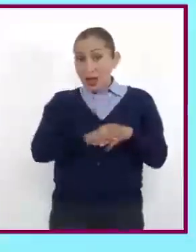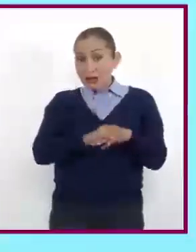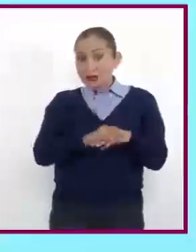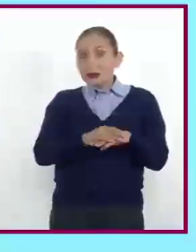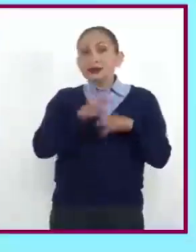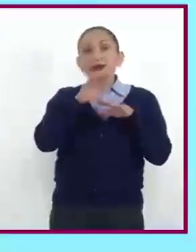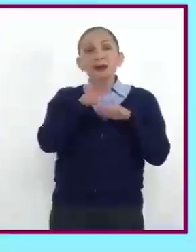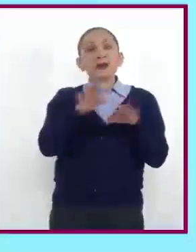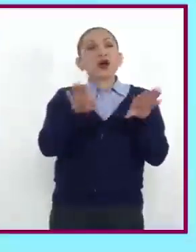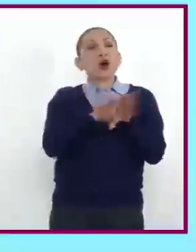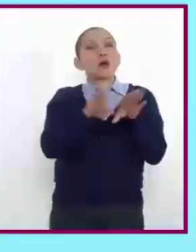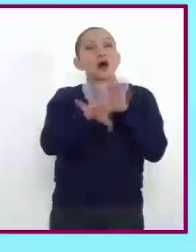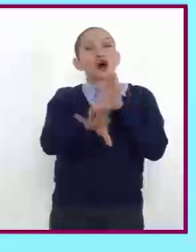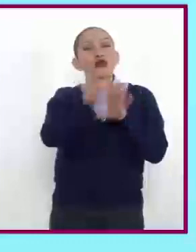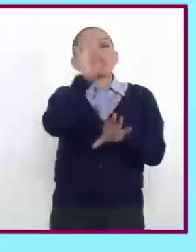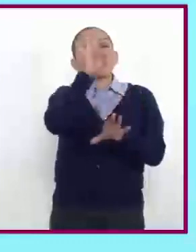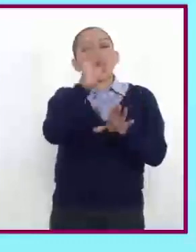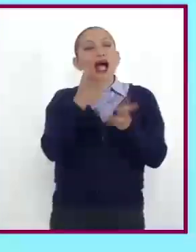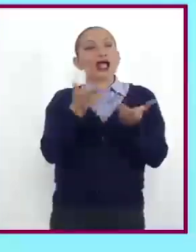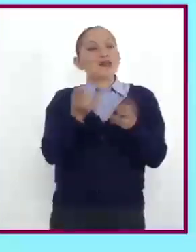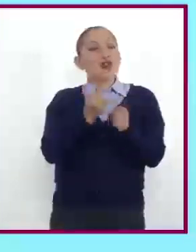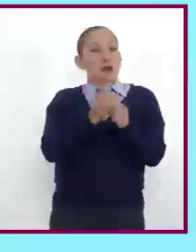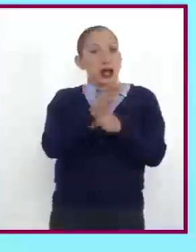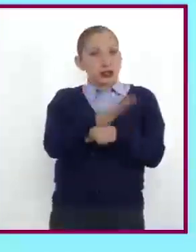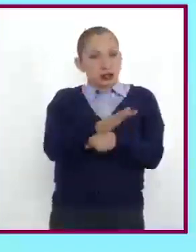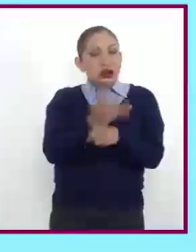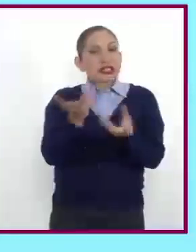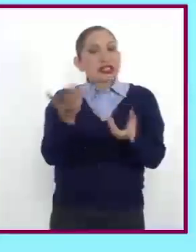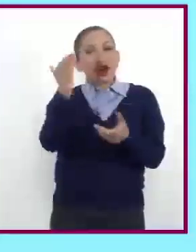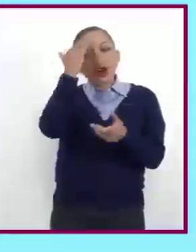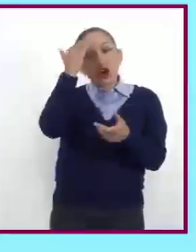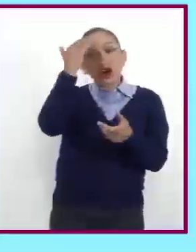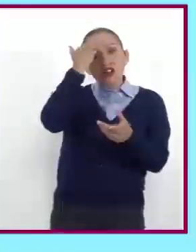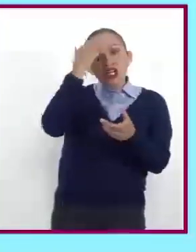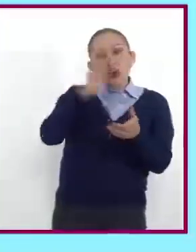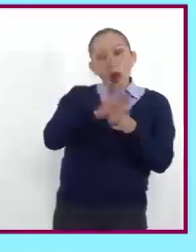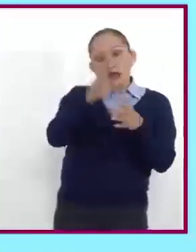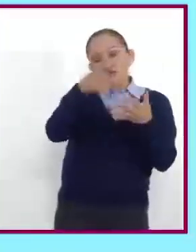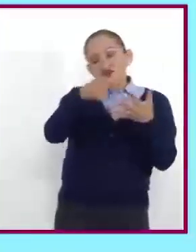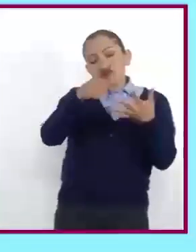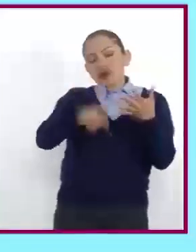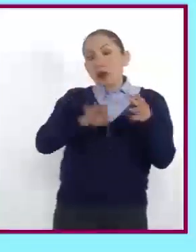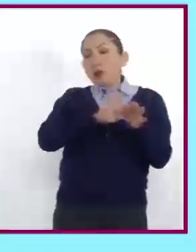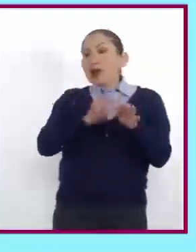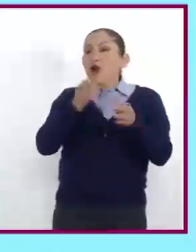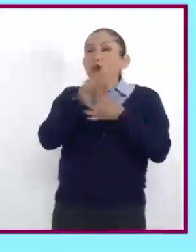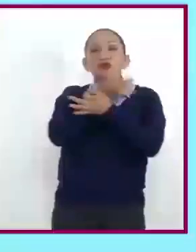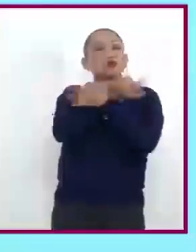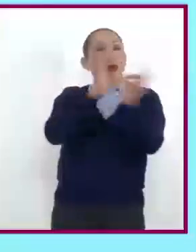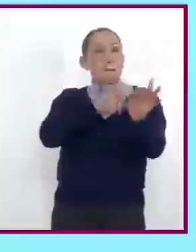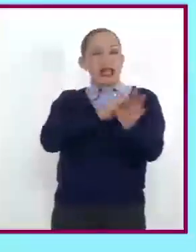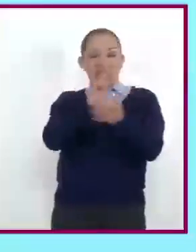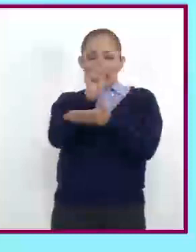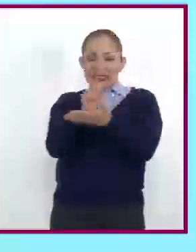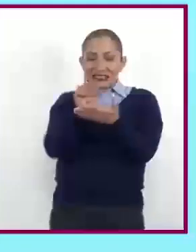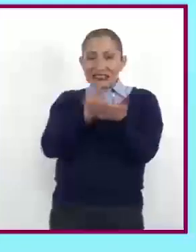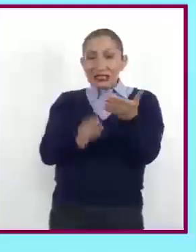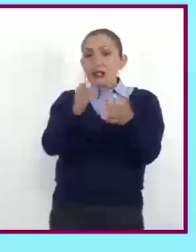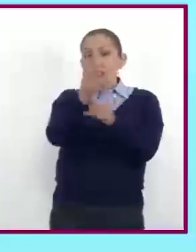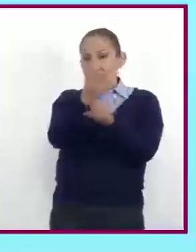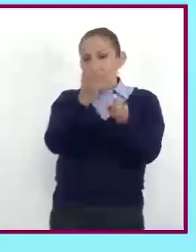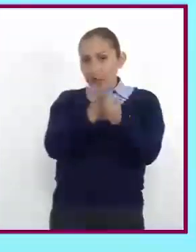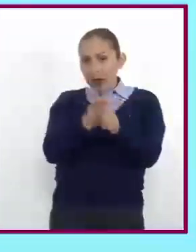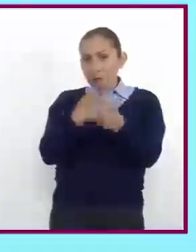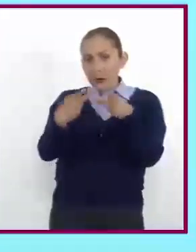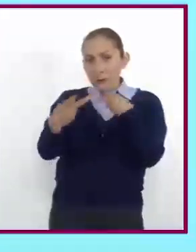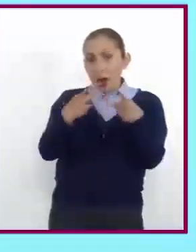más sobre cómo seleccionar fuentes de información y que conocen las opciones de divulgación de un texto, las y los